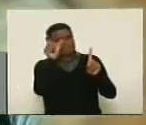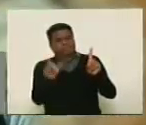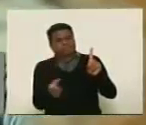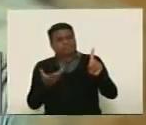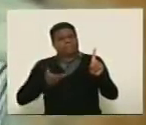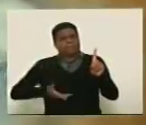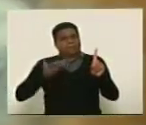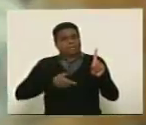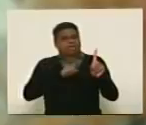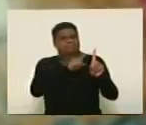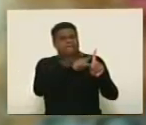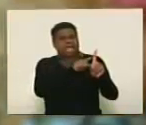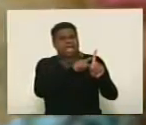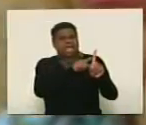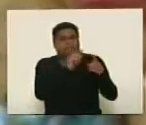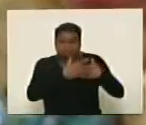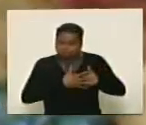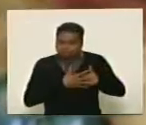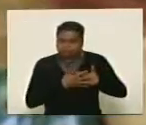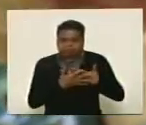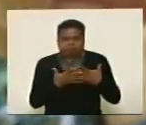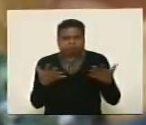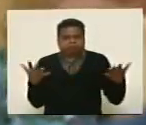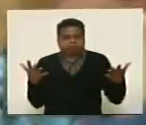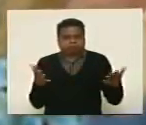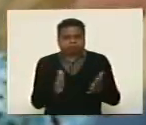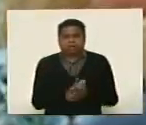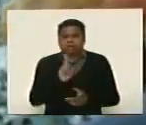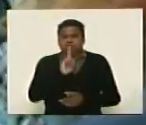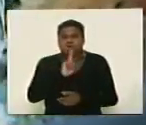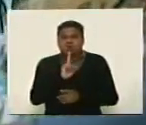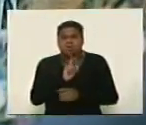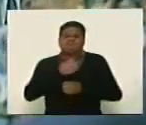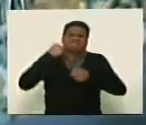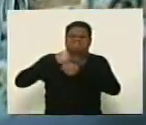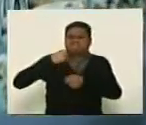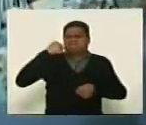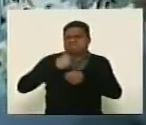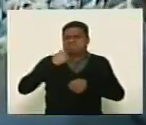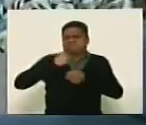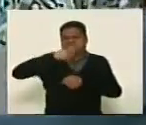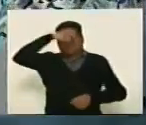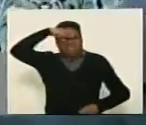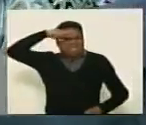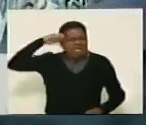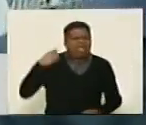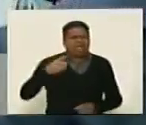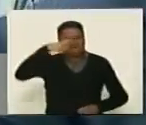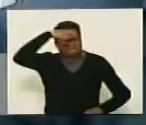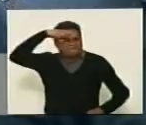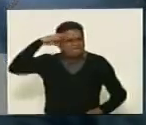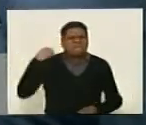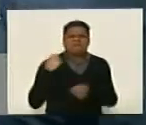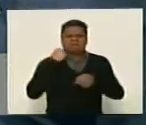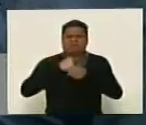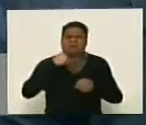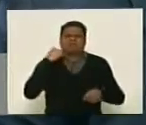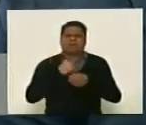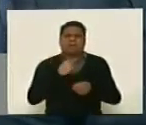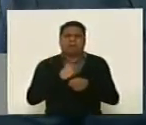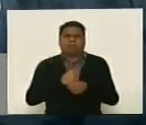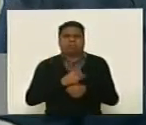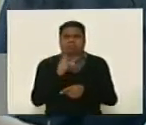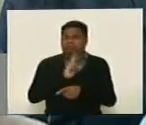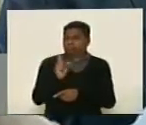solidaridad, la cooperación, no la explotación del hombre por el hombre, como existe y como es